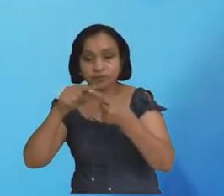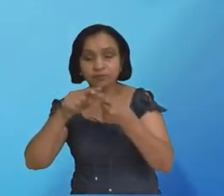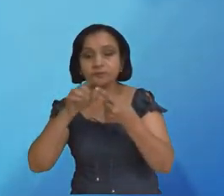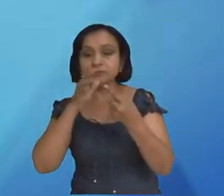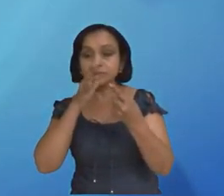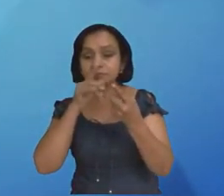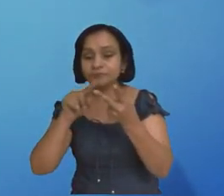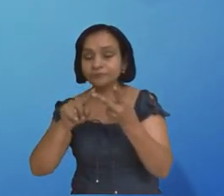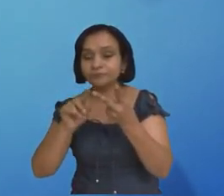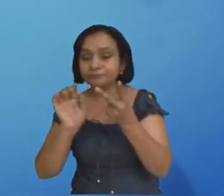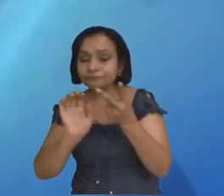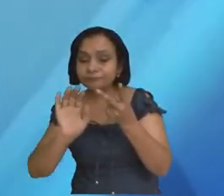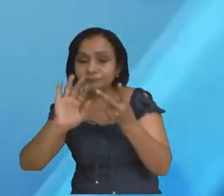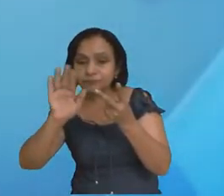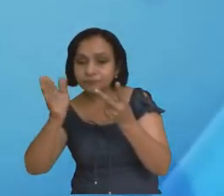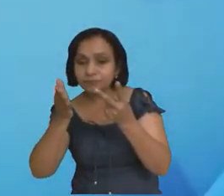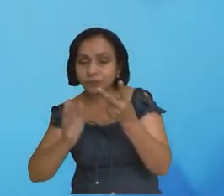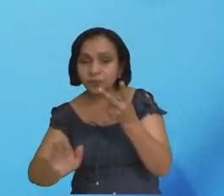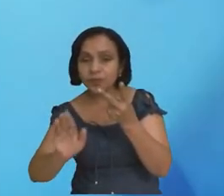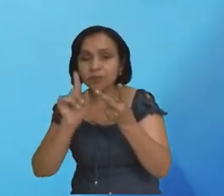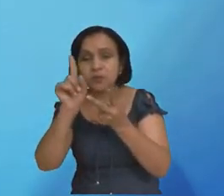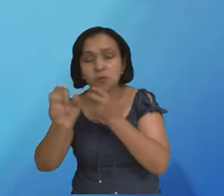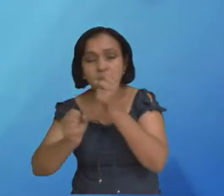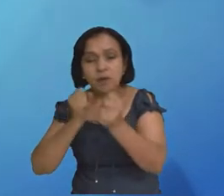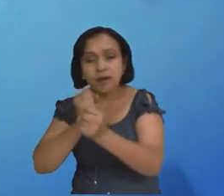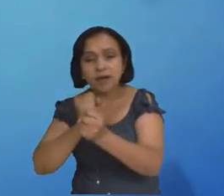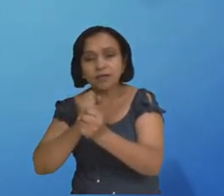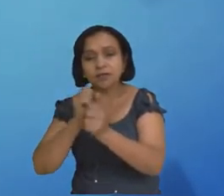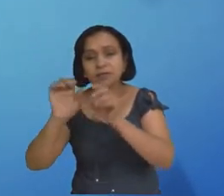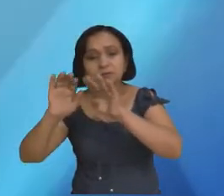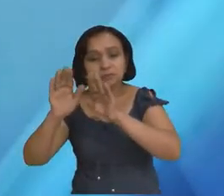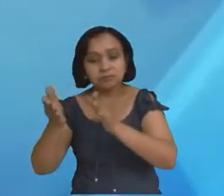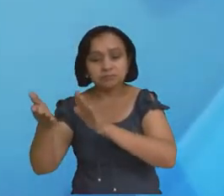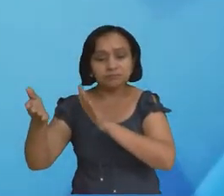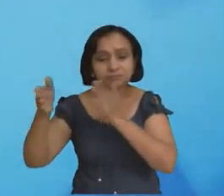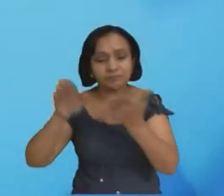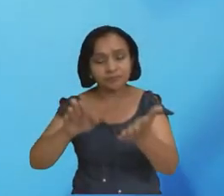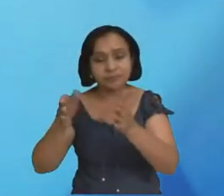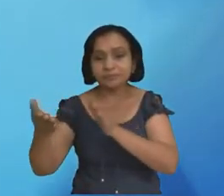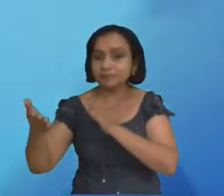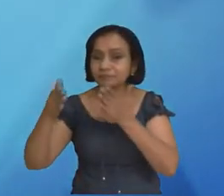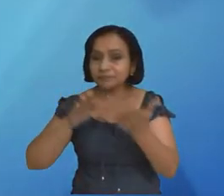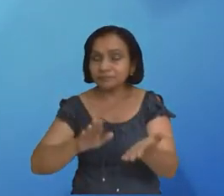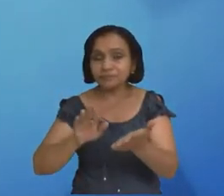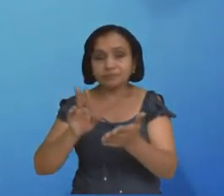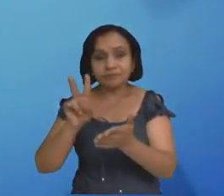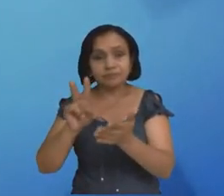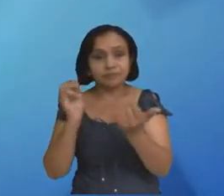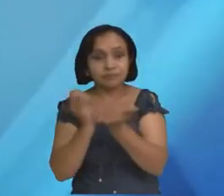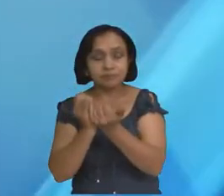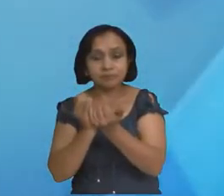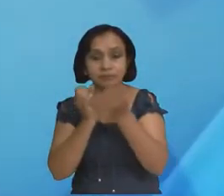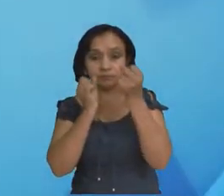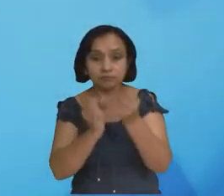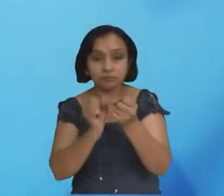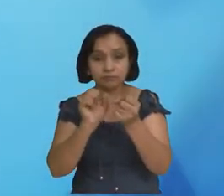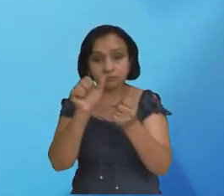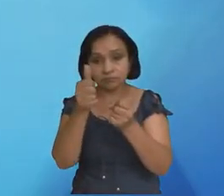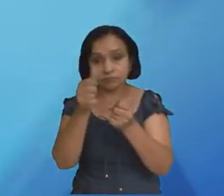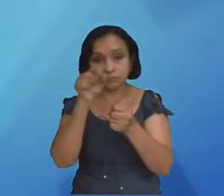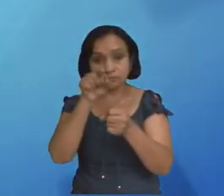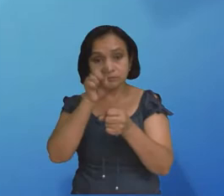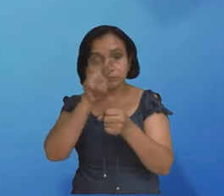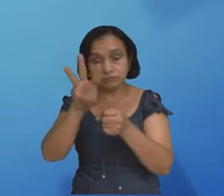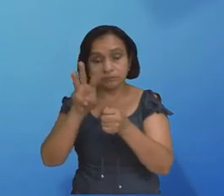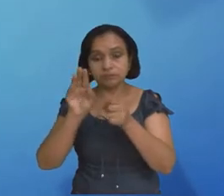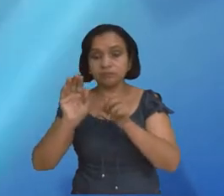Alexandra Adelay Obando Soto, de 1 año, que falleció. El niño a las 6:13 de la tarde y la